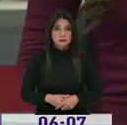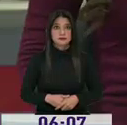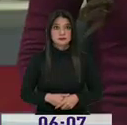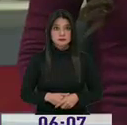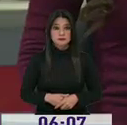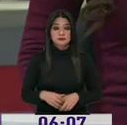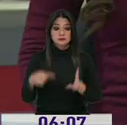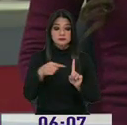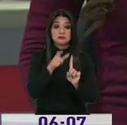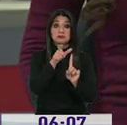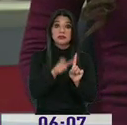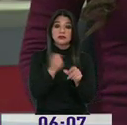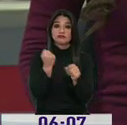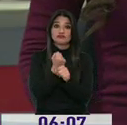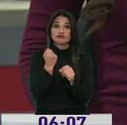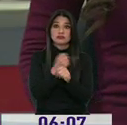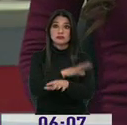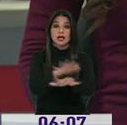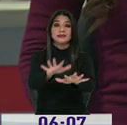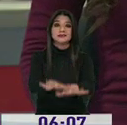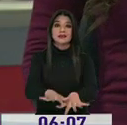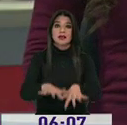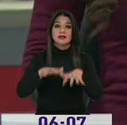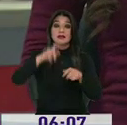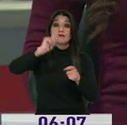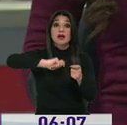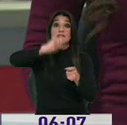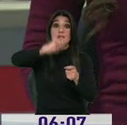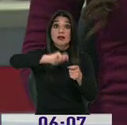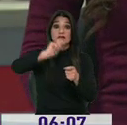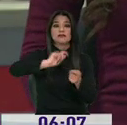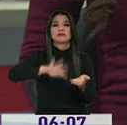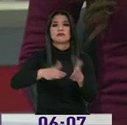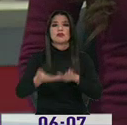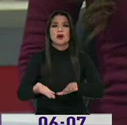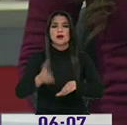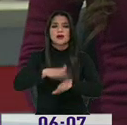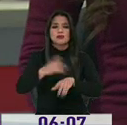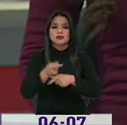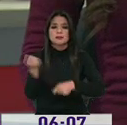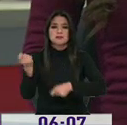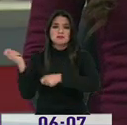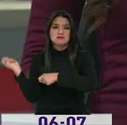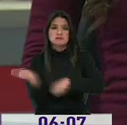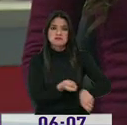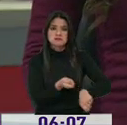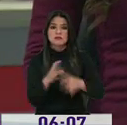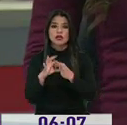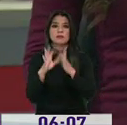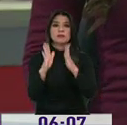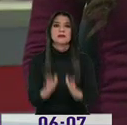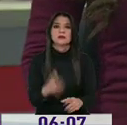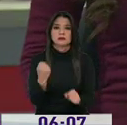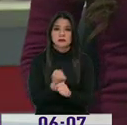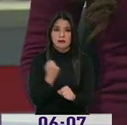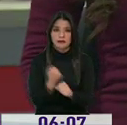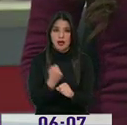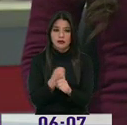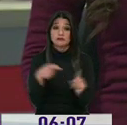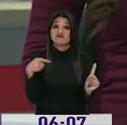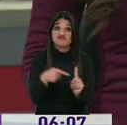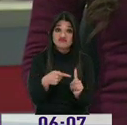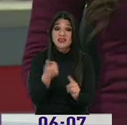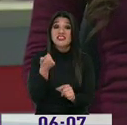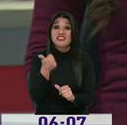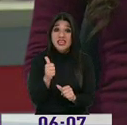Y un ciudadano que laboraba en una hacienda bananera fue asesinado con un machete presuntamente por un compañero de trabajo. El victimario le propinó